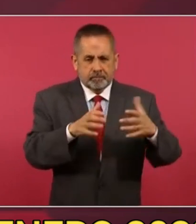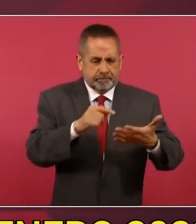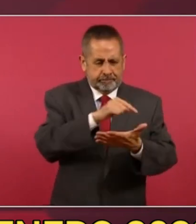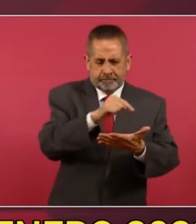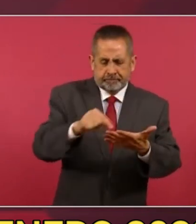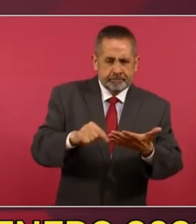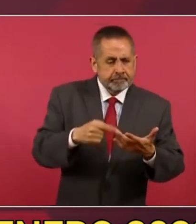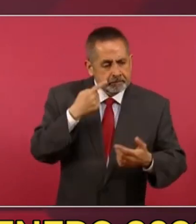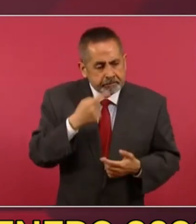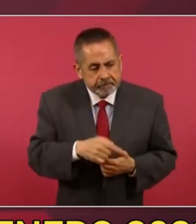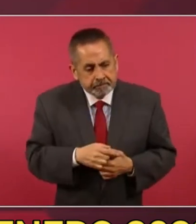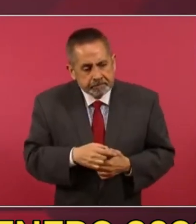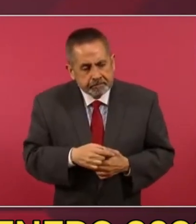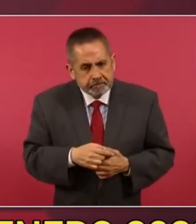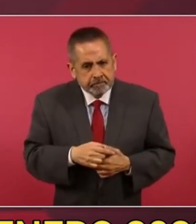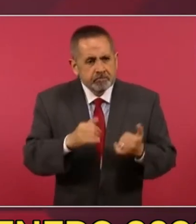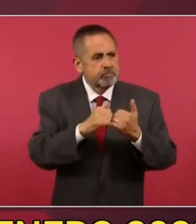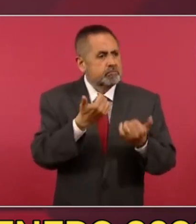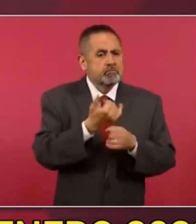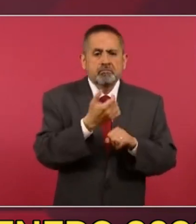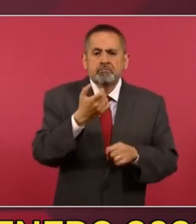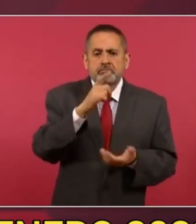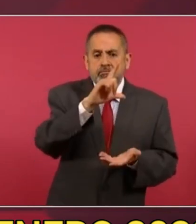básica. La tendencia es que están bajando